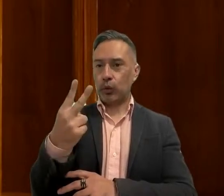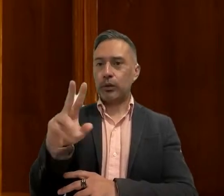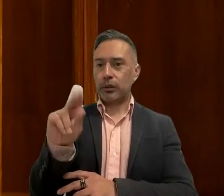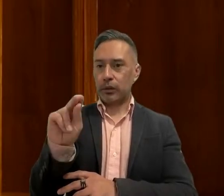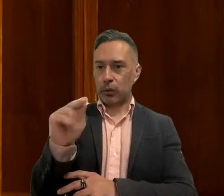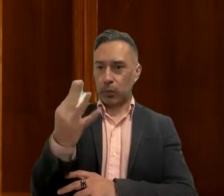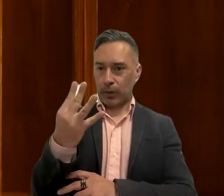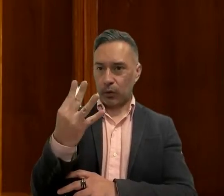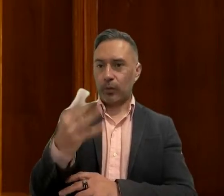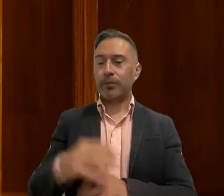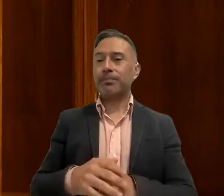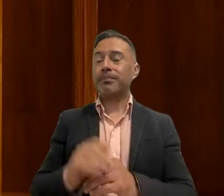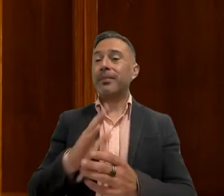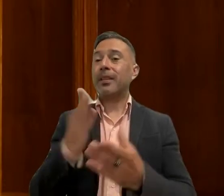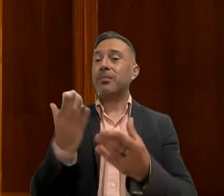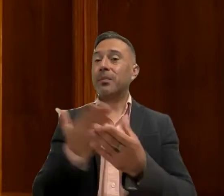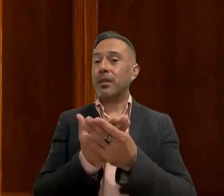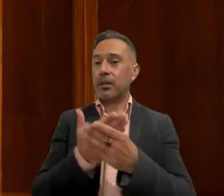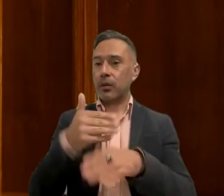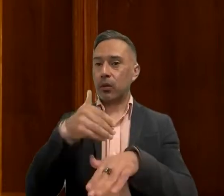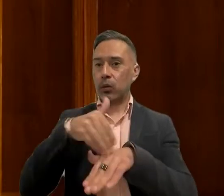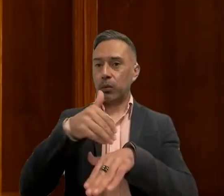662-6-0284, expediente número